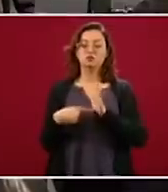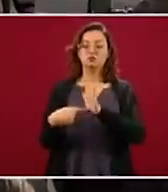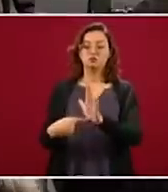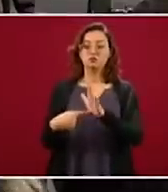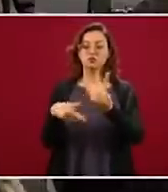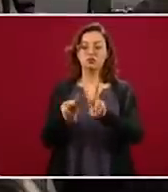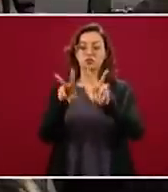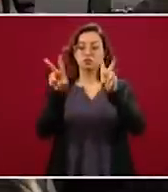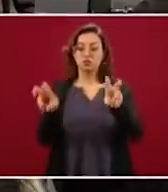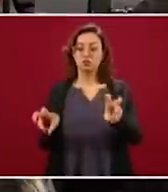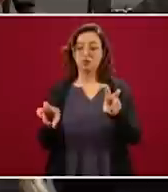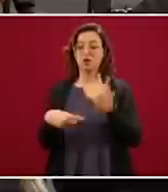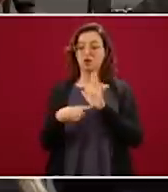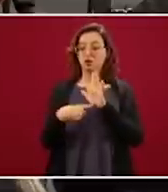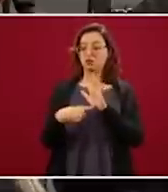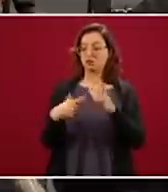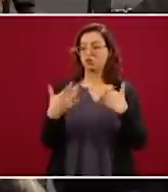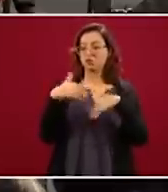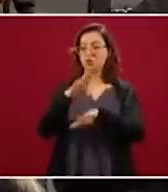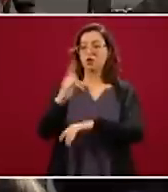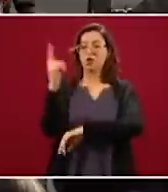incluyan